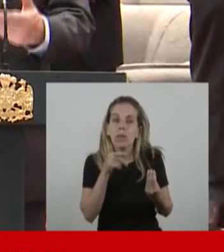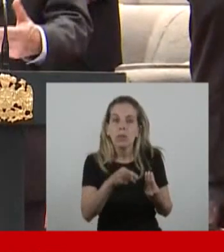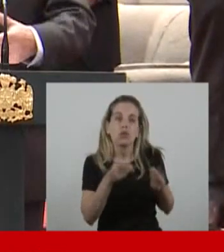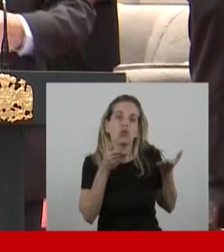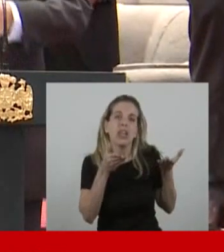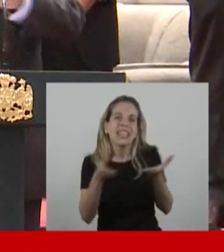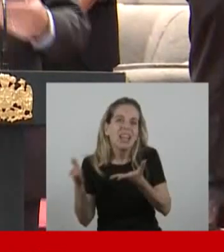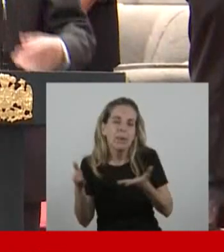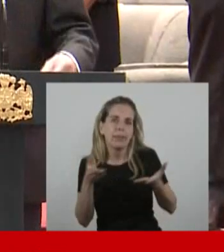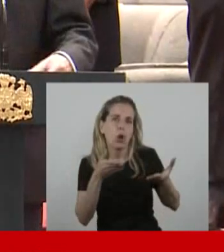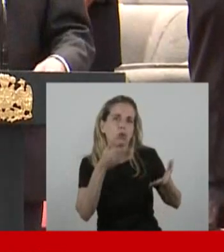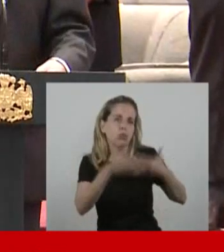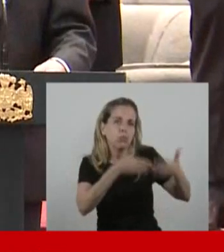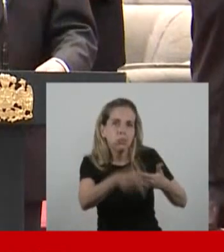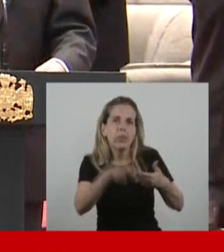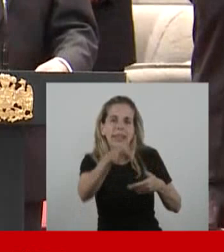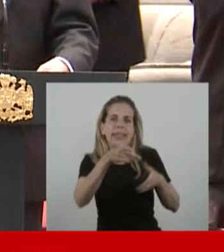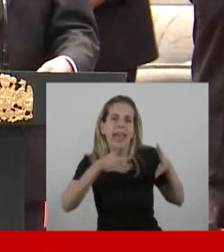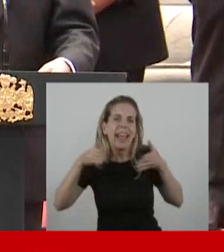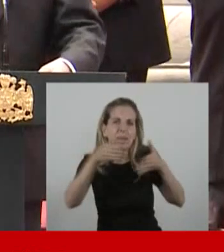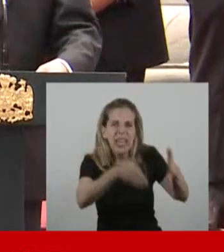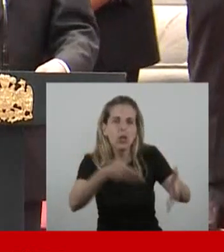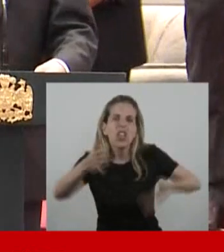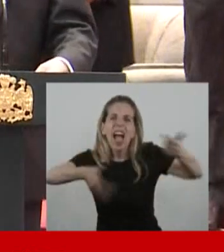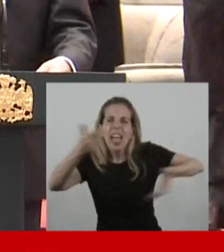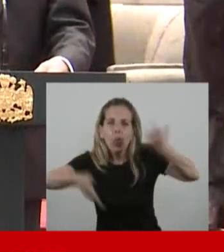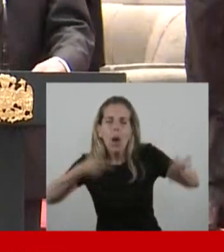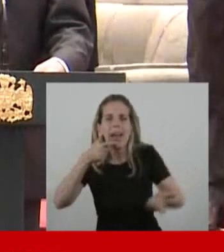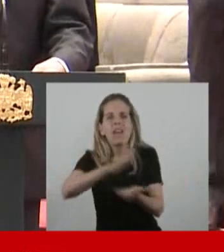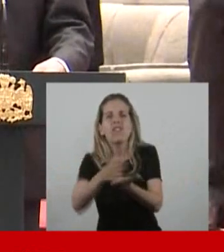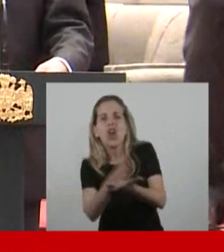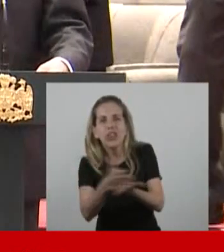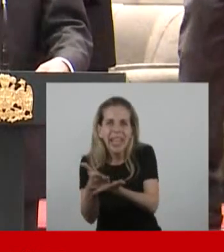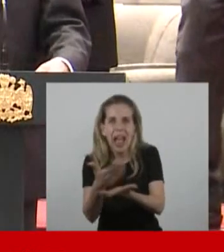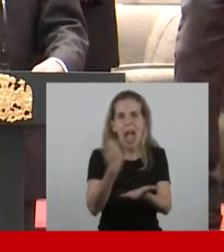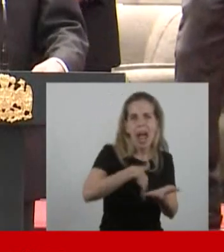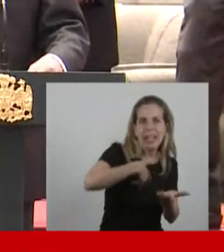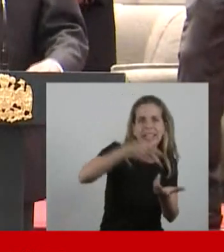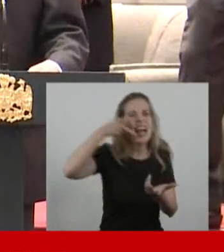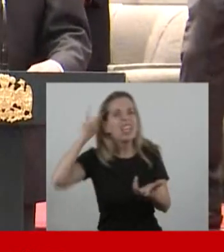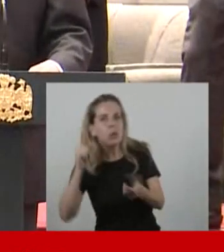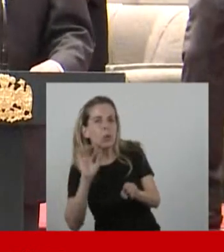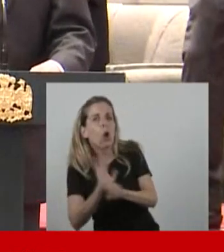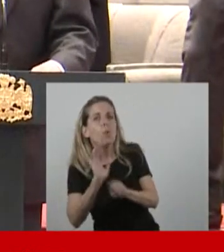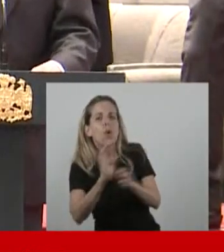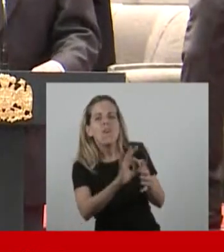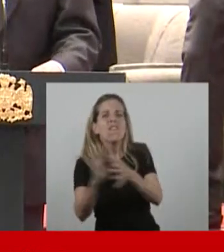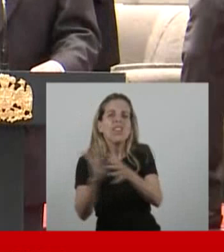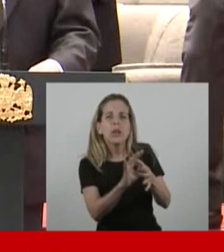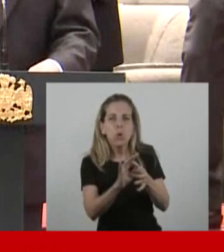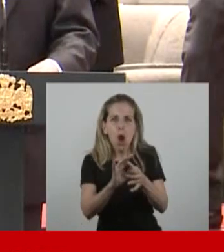servicios fronterizos en los múltiples pasos y aduanas, de forma tal de que la aduana sea algo que nos una y no que nos